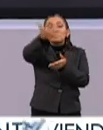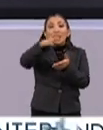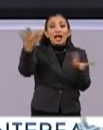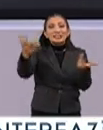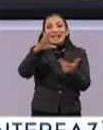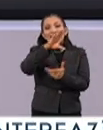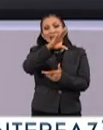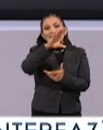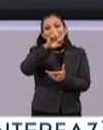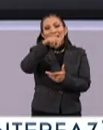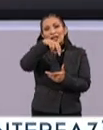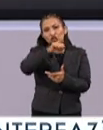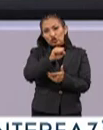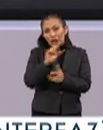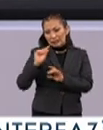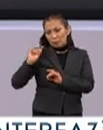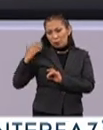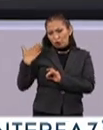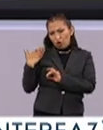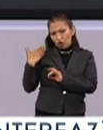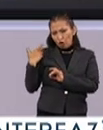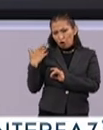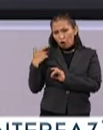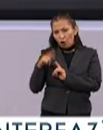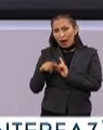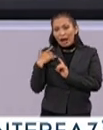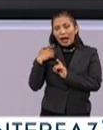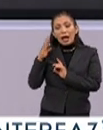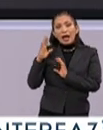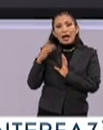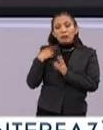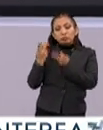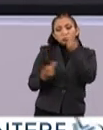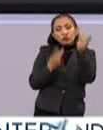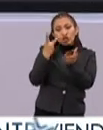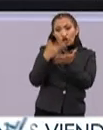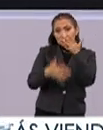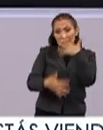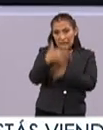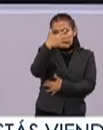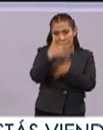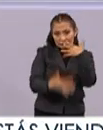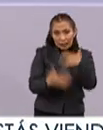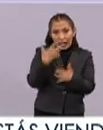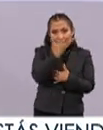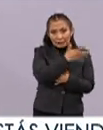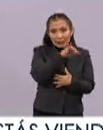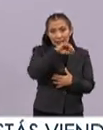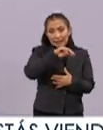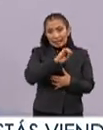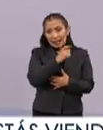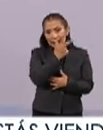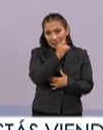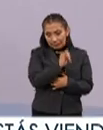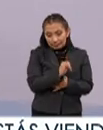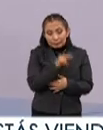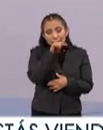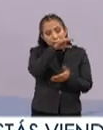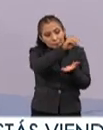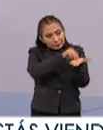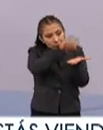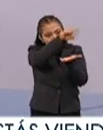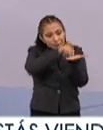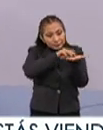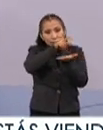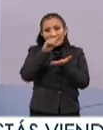los censos y más recientemente en la encuesta intercensal 2015 producida por el INEGI. De ahí